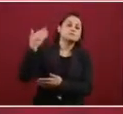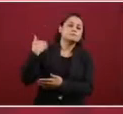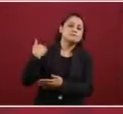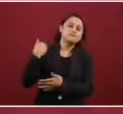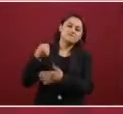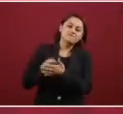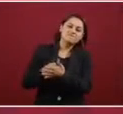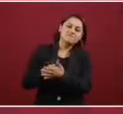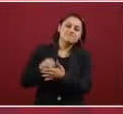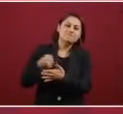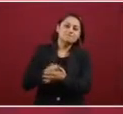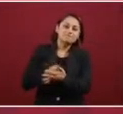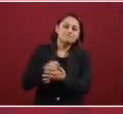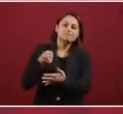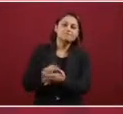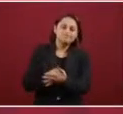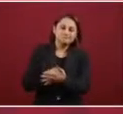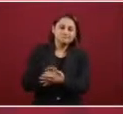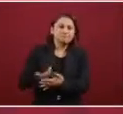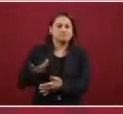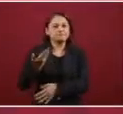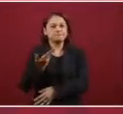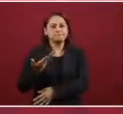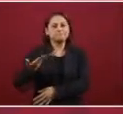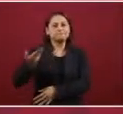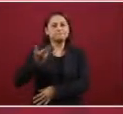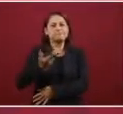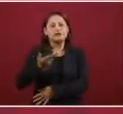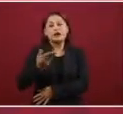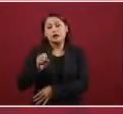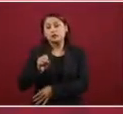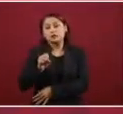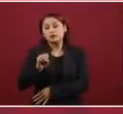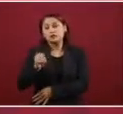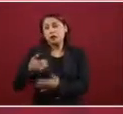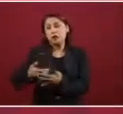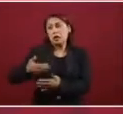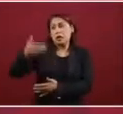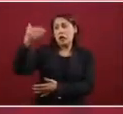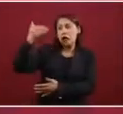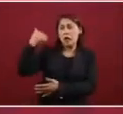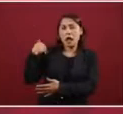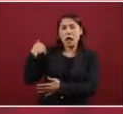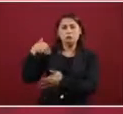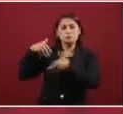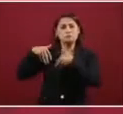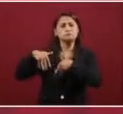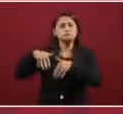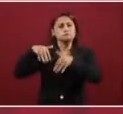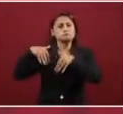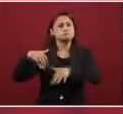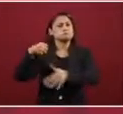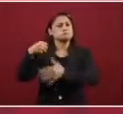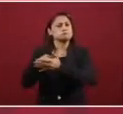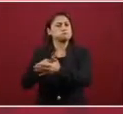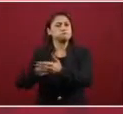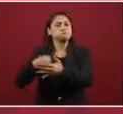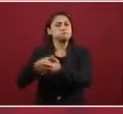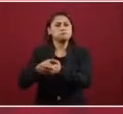que se hizo, costó y todo un desprestigio del